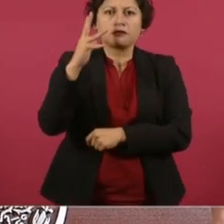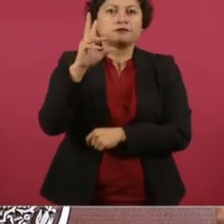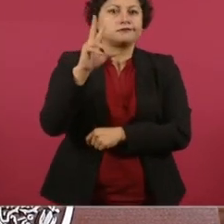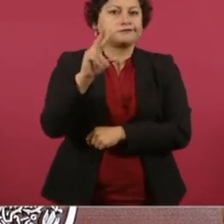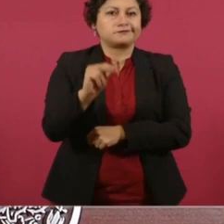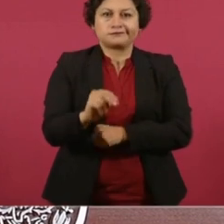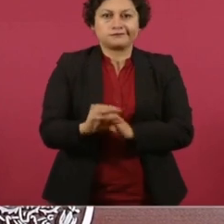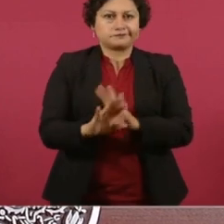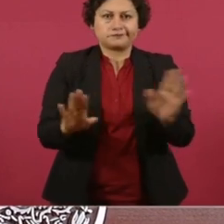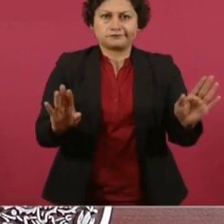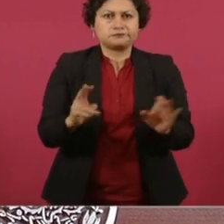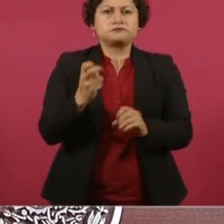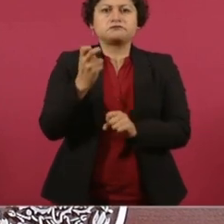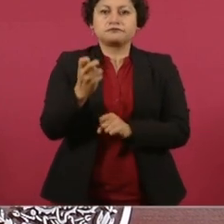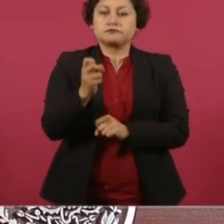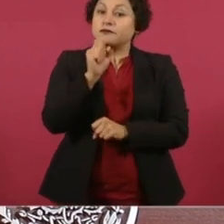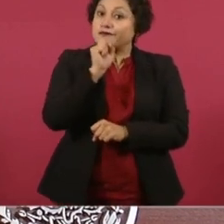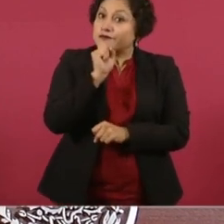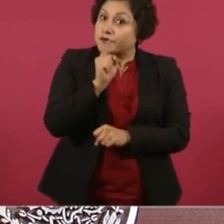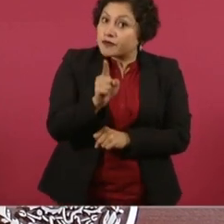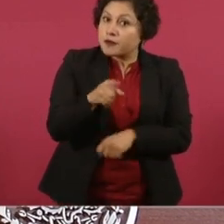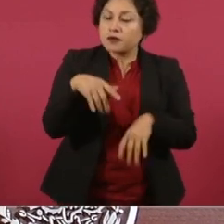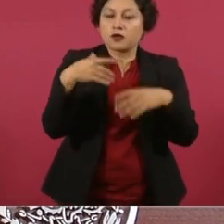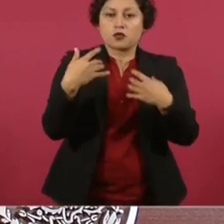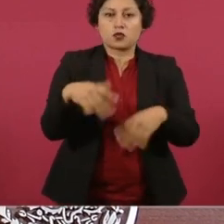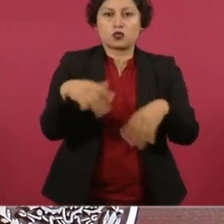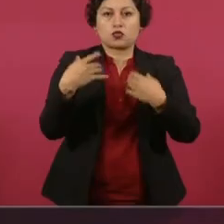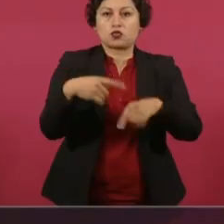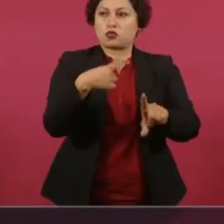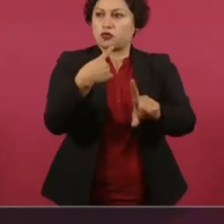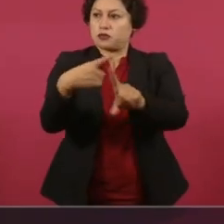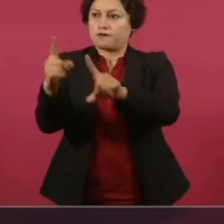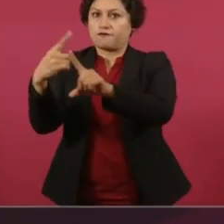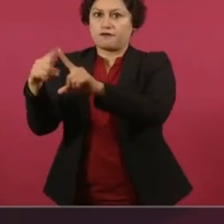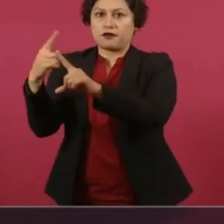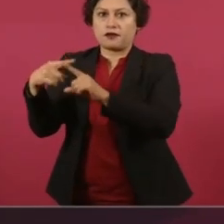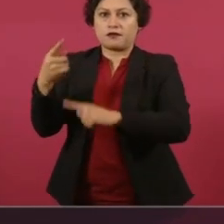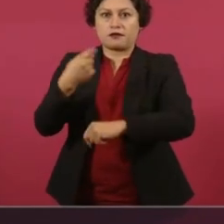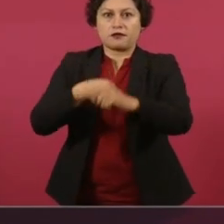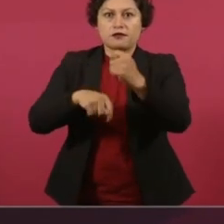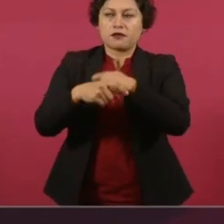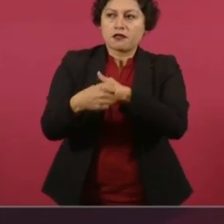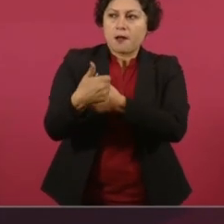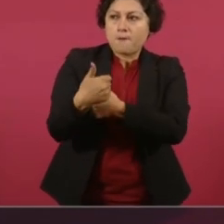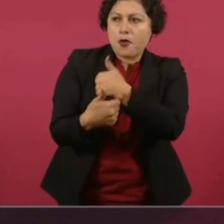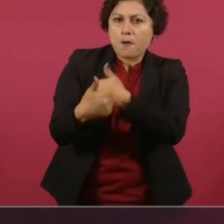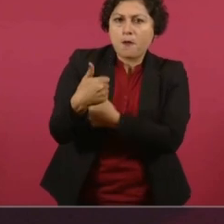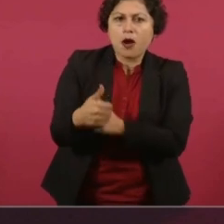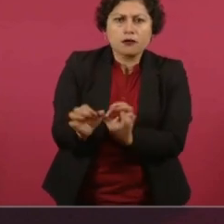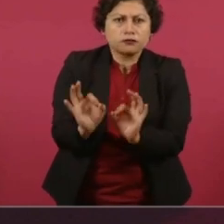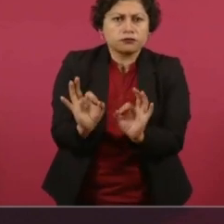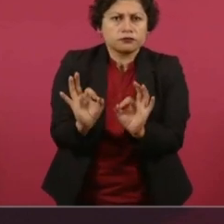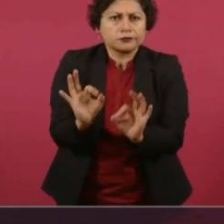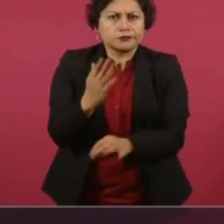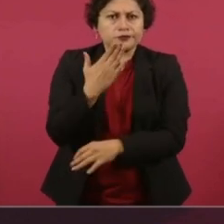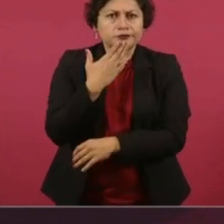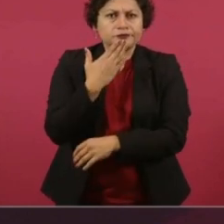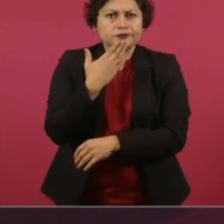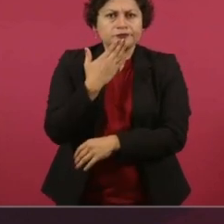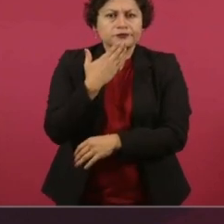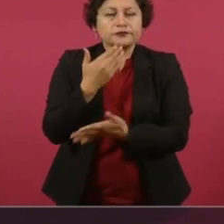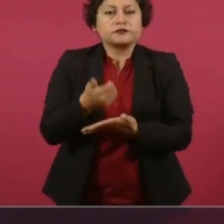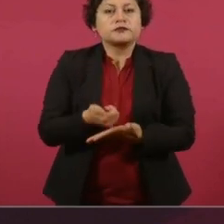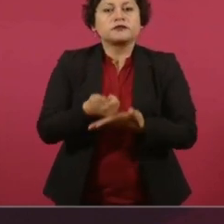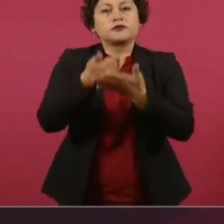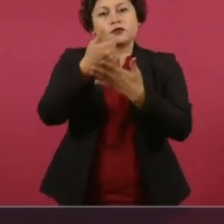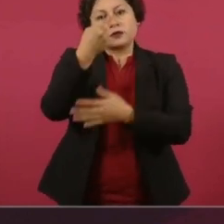sana competencia entre las tiendas y se ha logrado disminuir